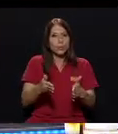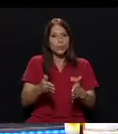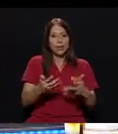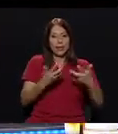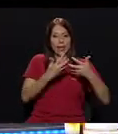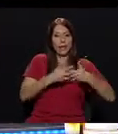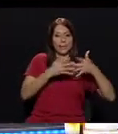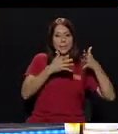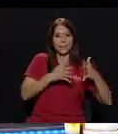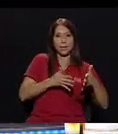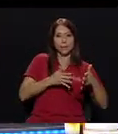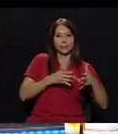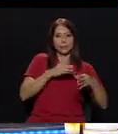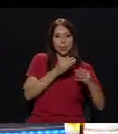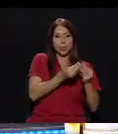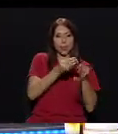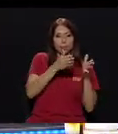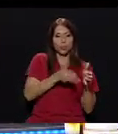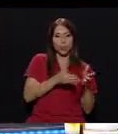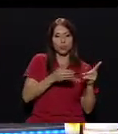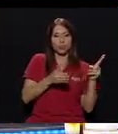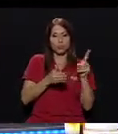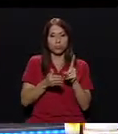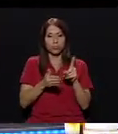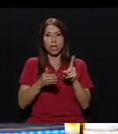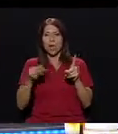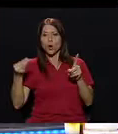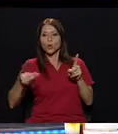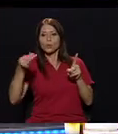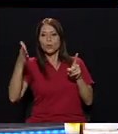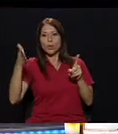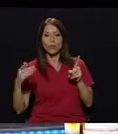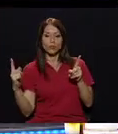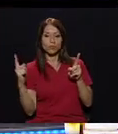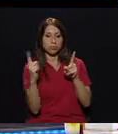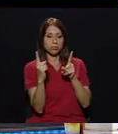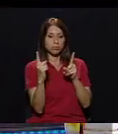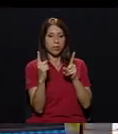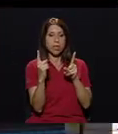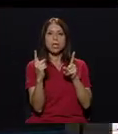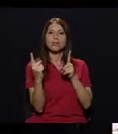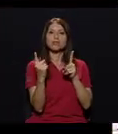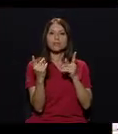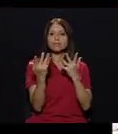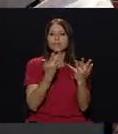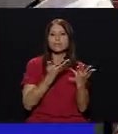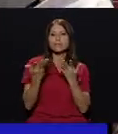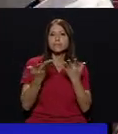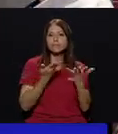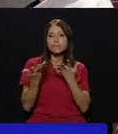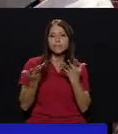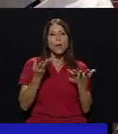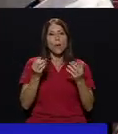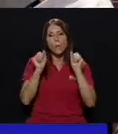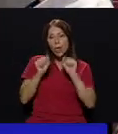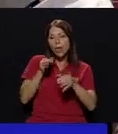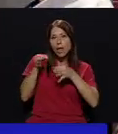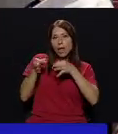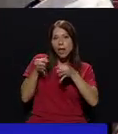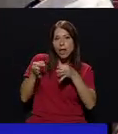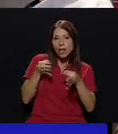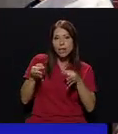lo que hemos venido hablando, consumir productos de la colmena de buena calidad. Y además variedad. Además,